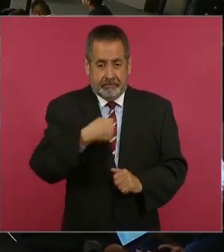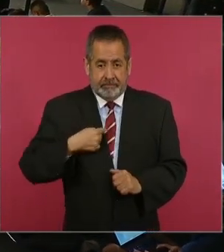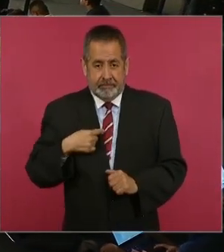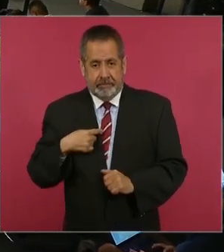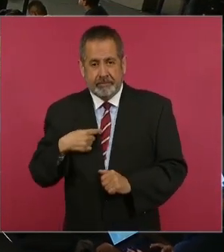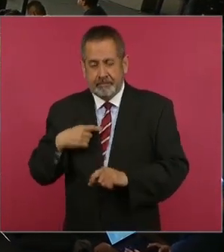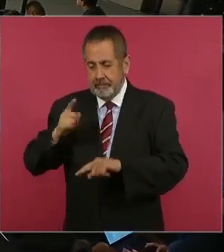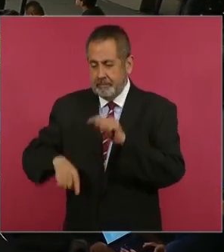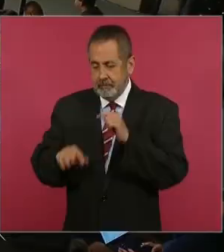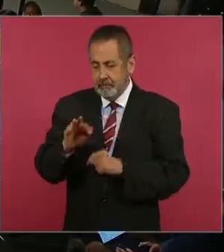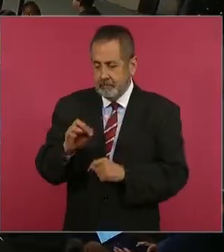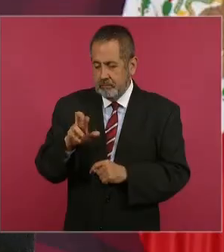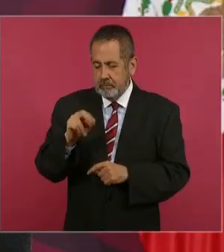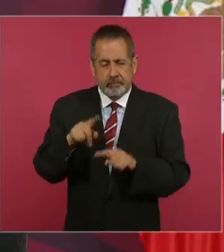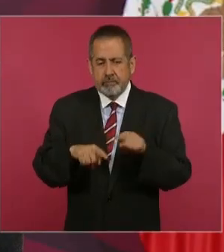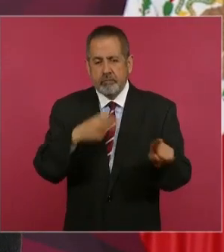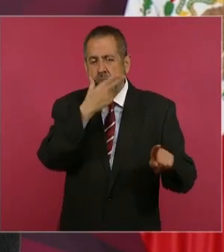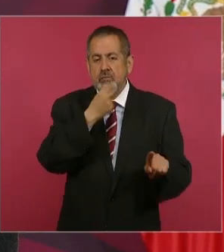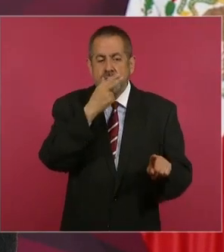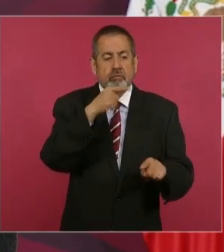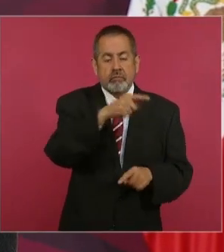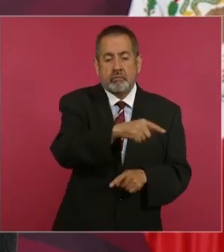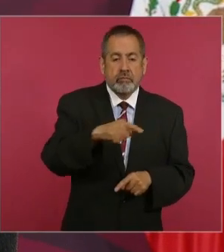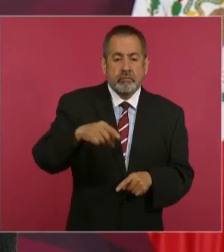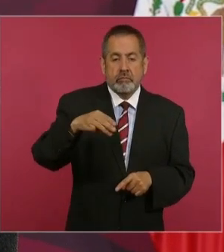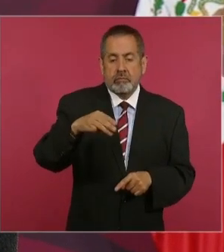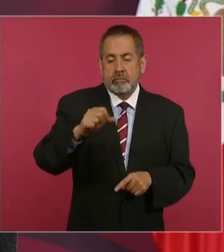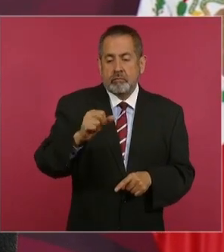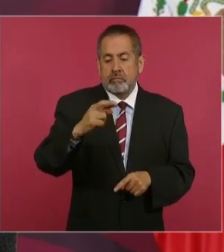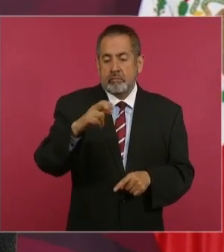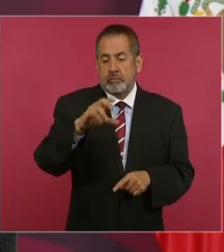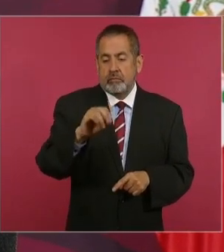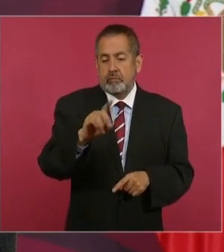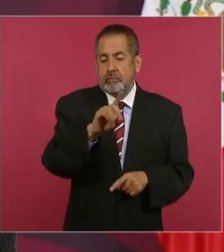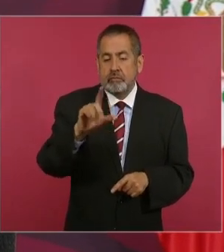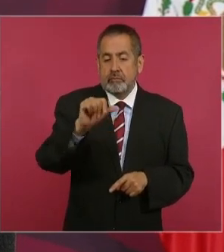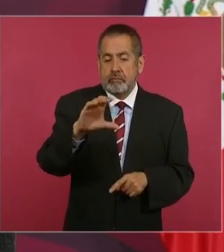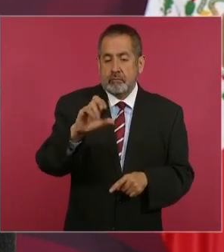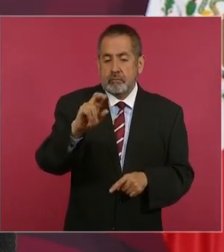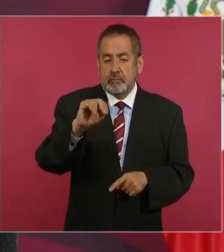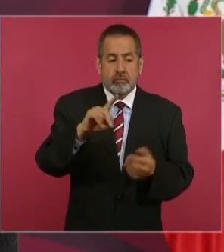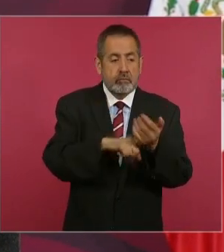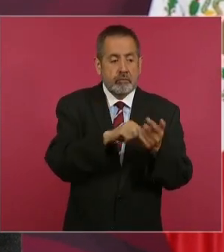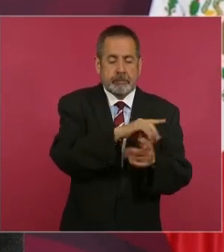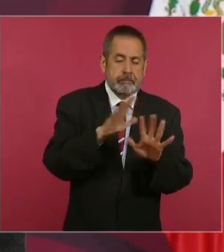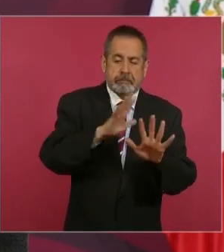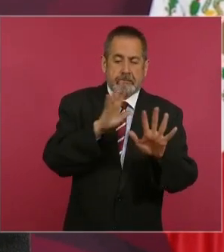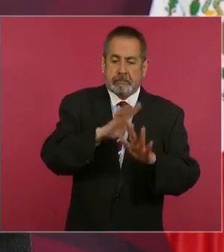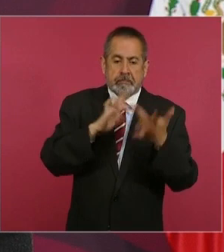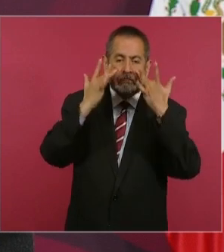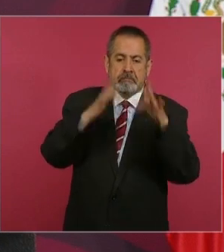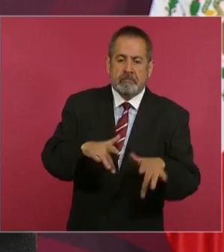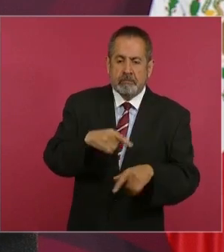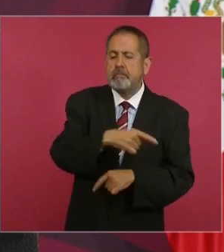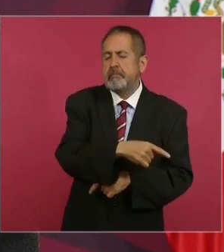era Macedo de la concha que tuvo que renunciar